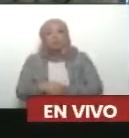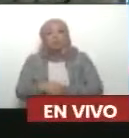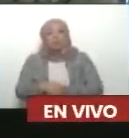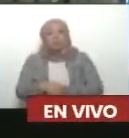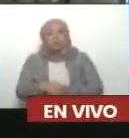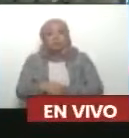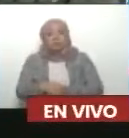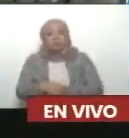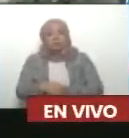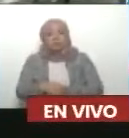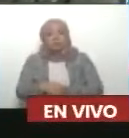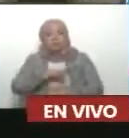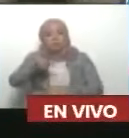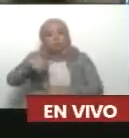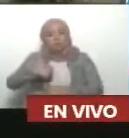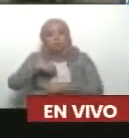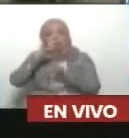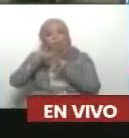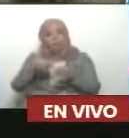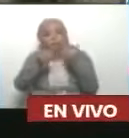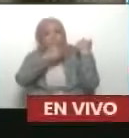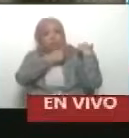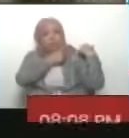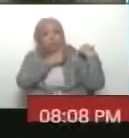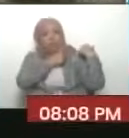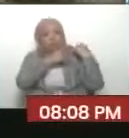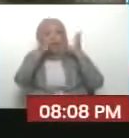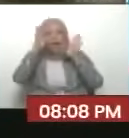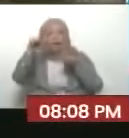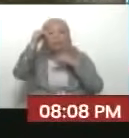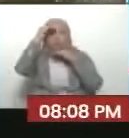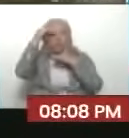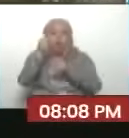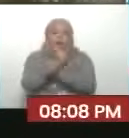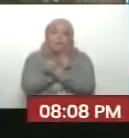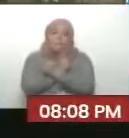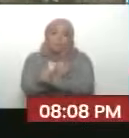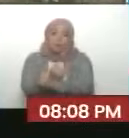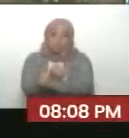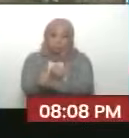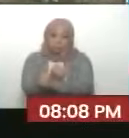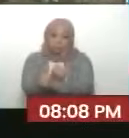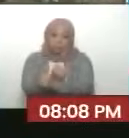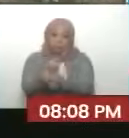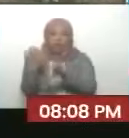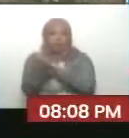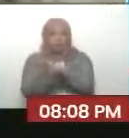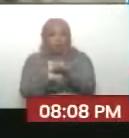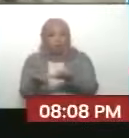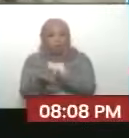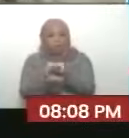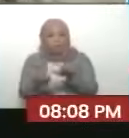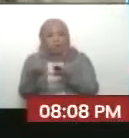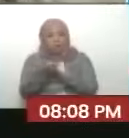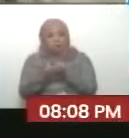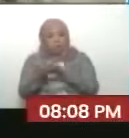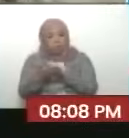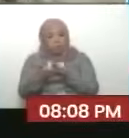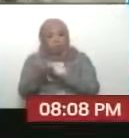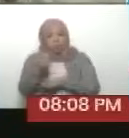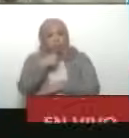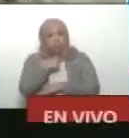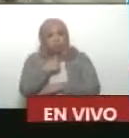ustedes. Es nuestra responsabilidad atender, amar, resolver. Yo